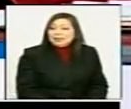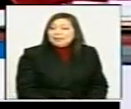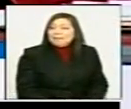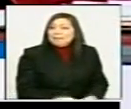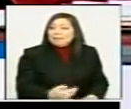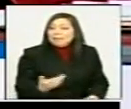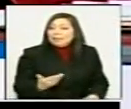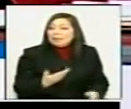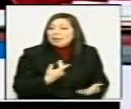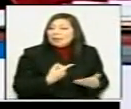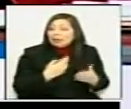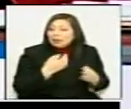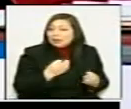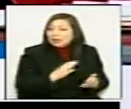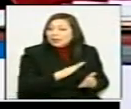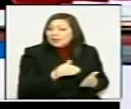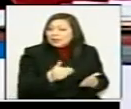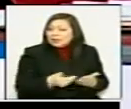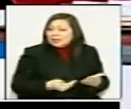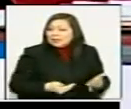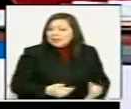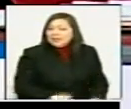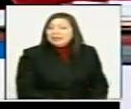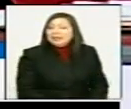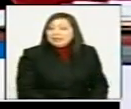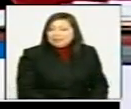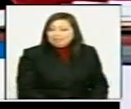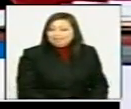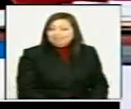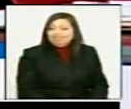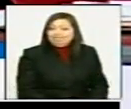Tanto que Odebrecht dice que ha perdido plata.